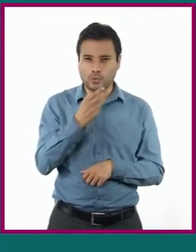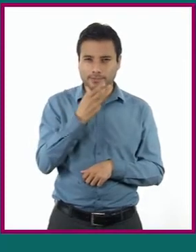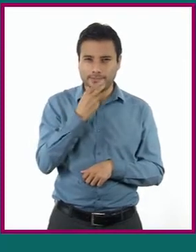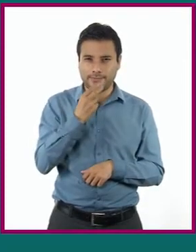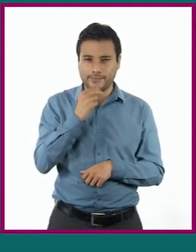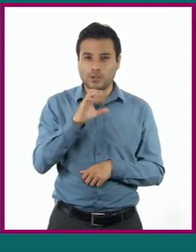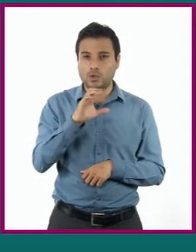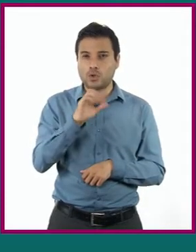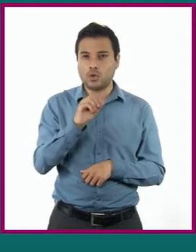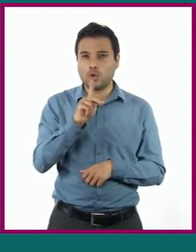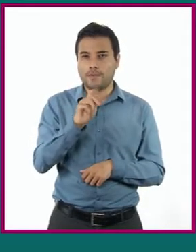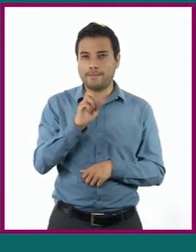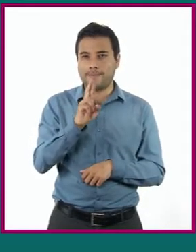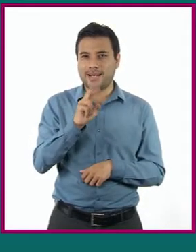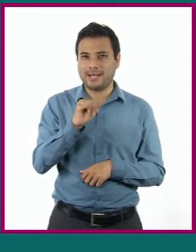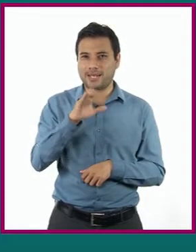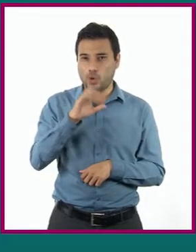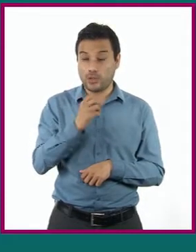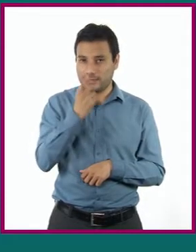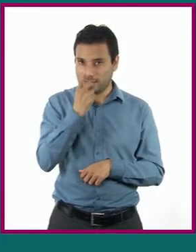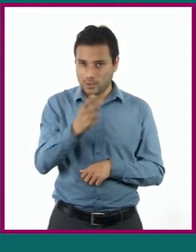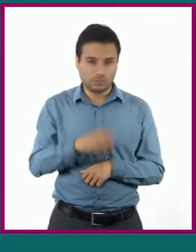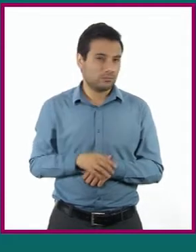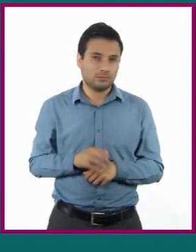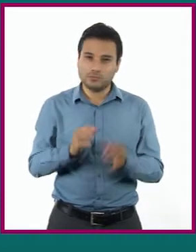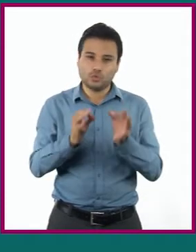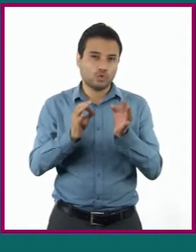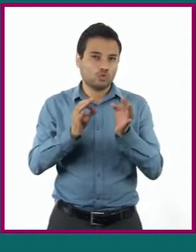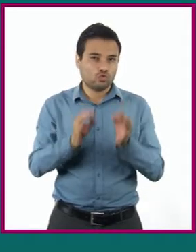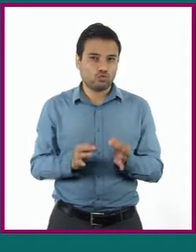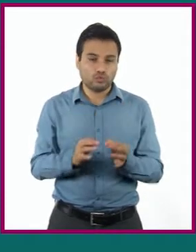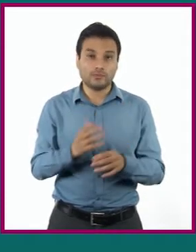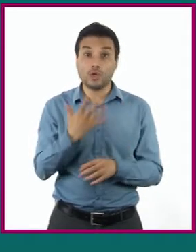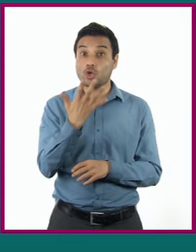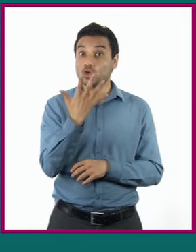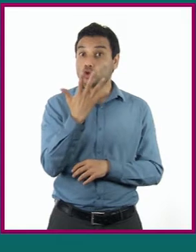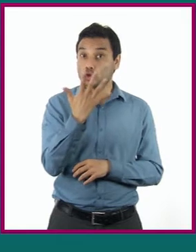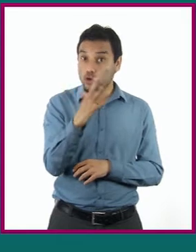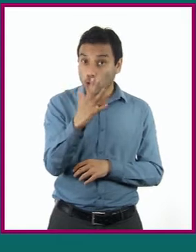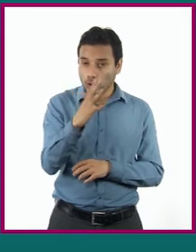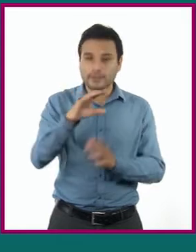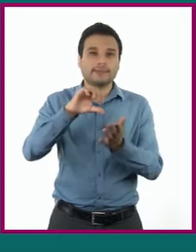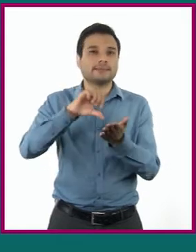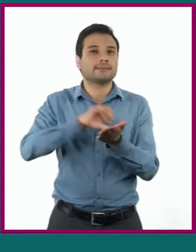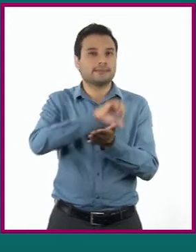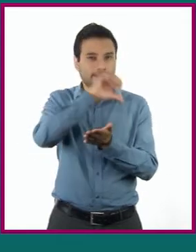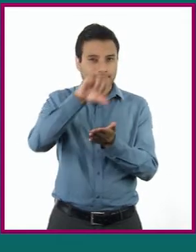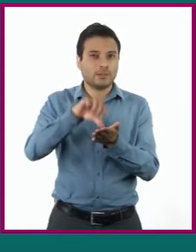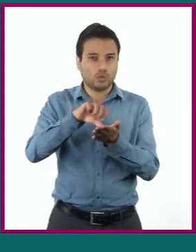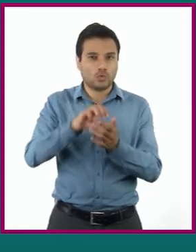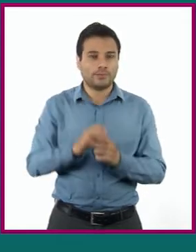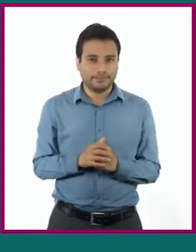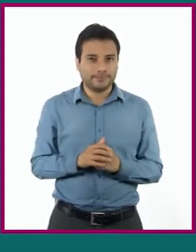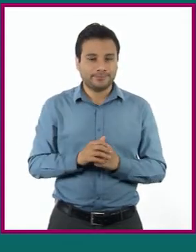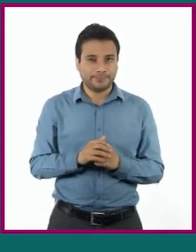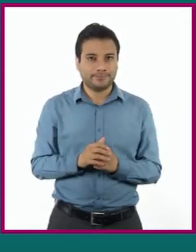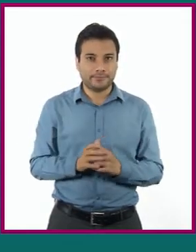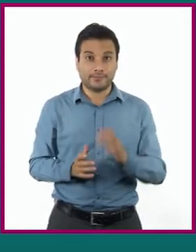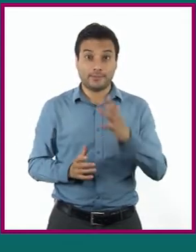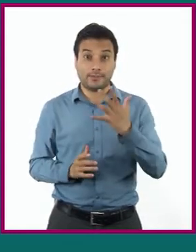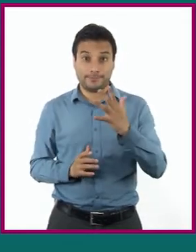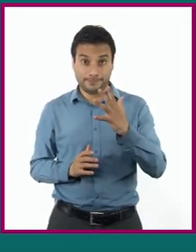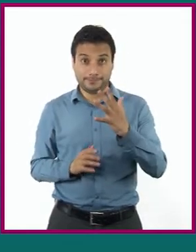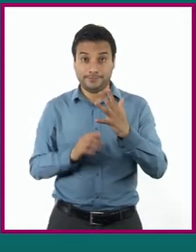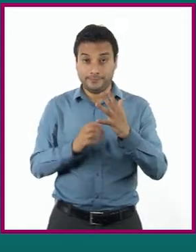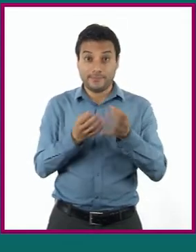presentó su teoría heliocéntrica, la cual ponía al Sol en el centro del sistema solar y proponía